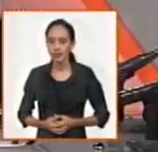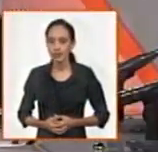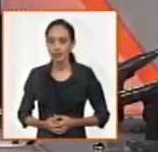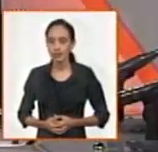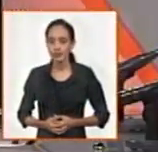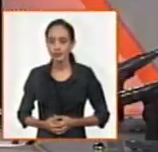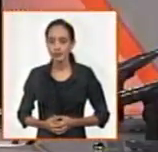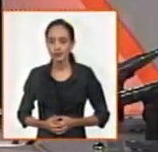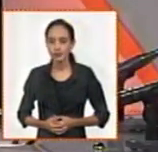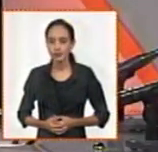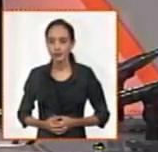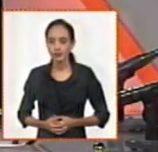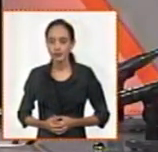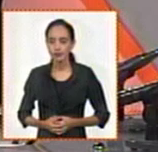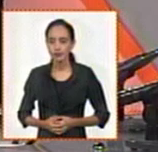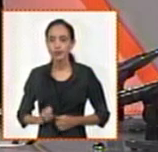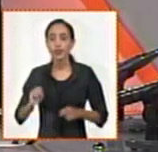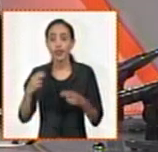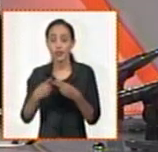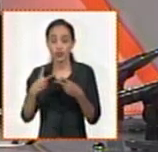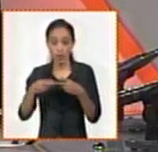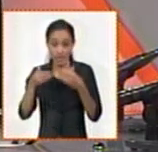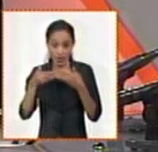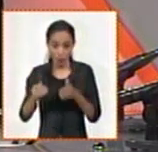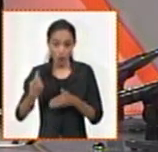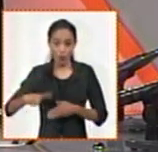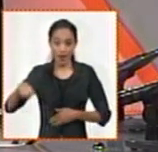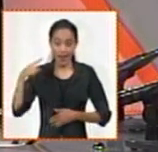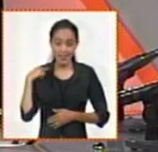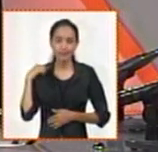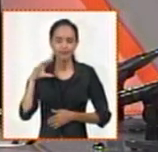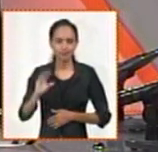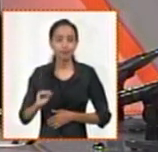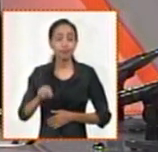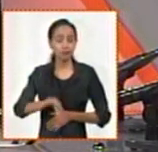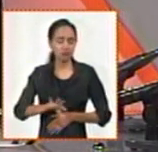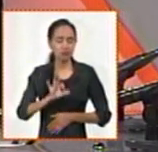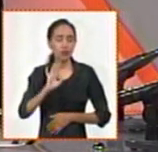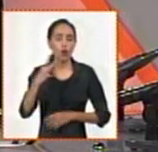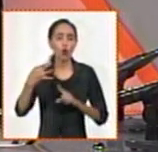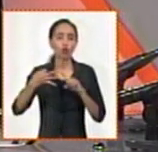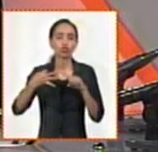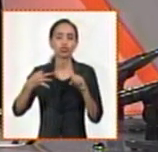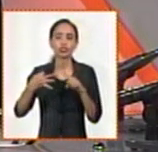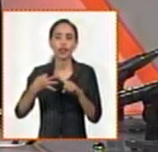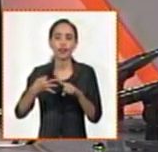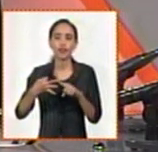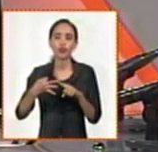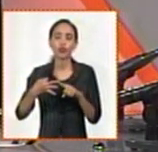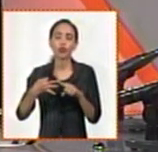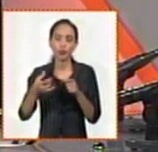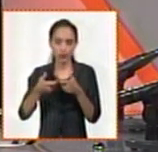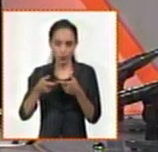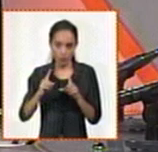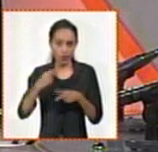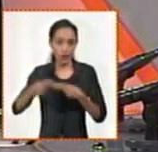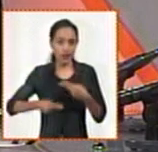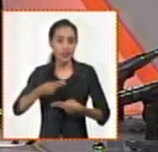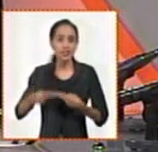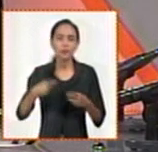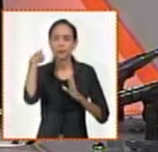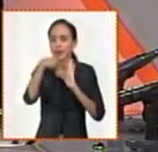está empezando. Si el evento se inauguró ayer y te decía que ya es el octavo encuentro que realizamos, que tiene